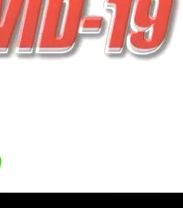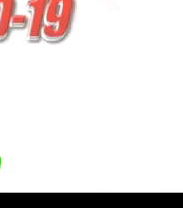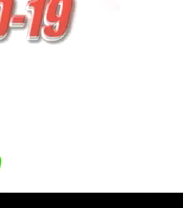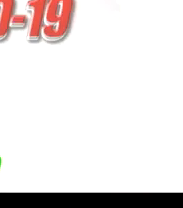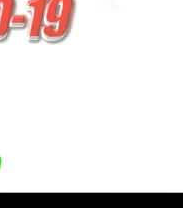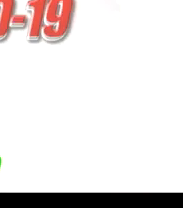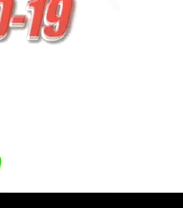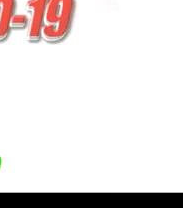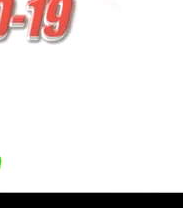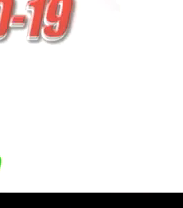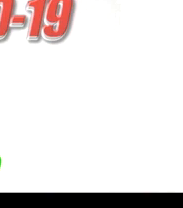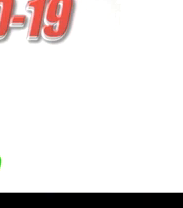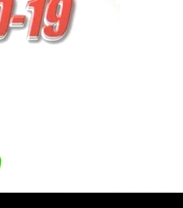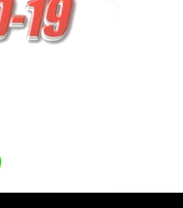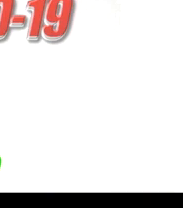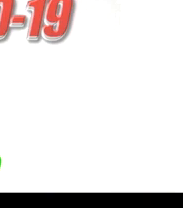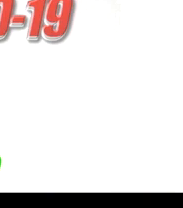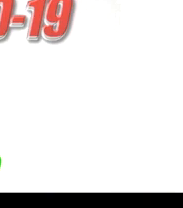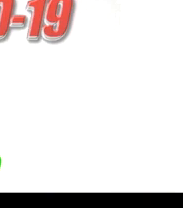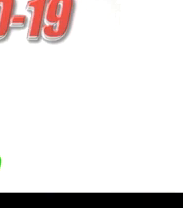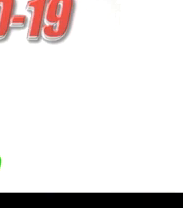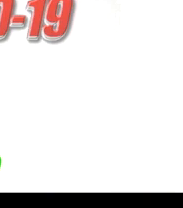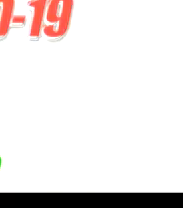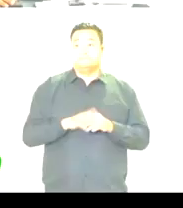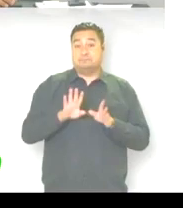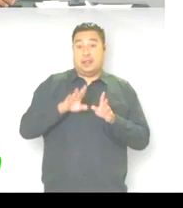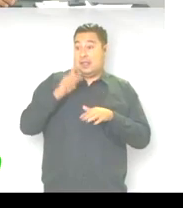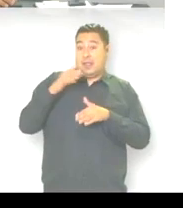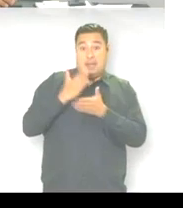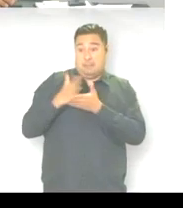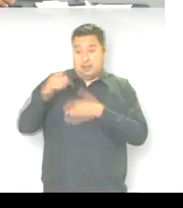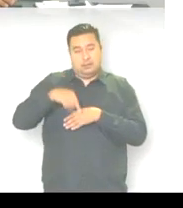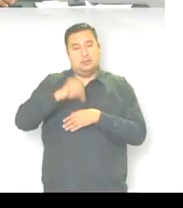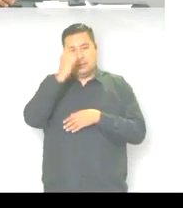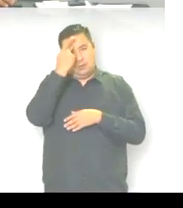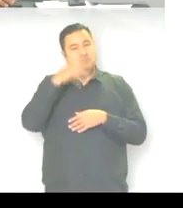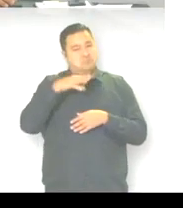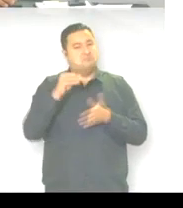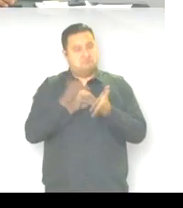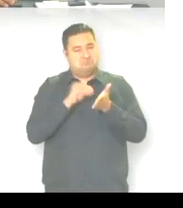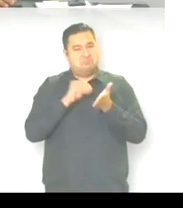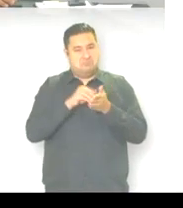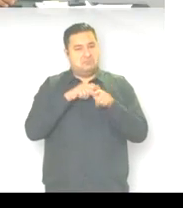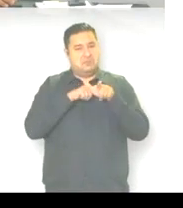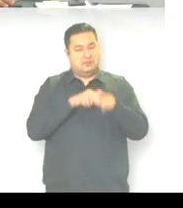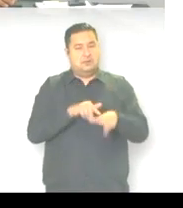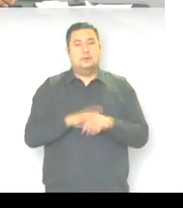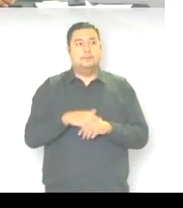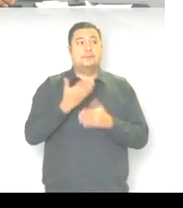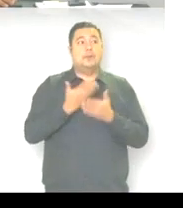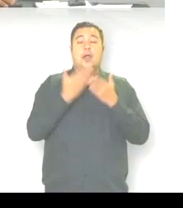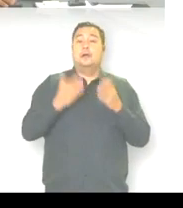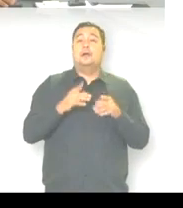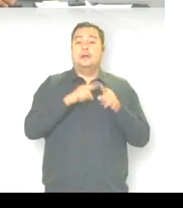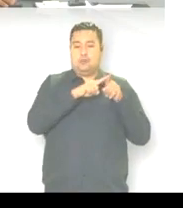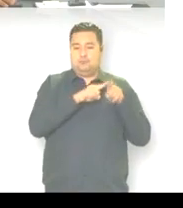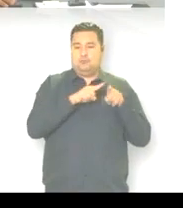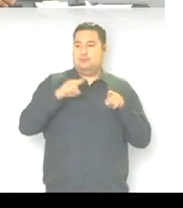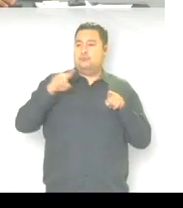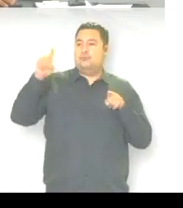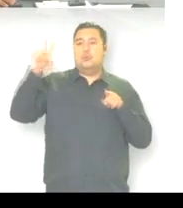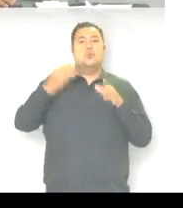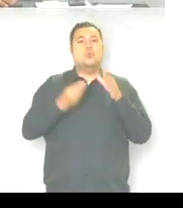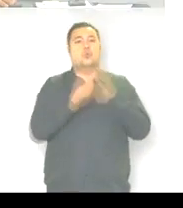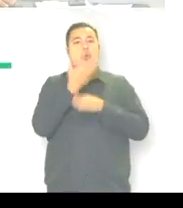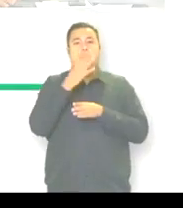Actualización COVID-19 San Luis Potosí. Revisamos ahora nuestra gráfica de casos nuevos y acumulados.